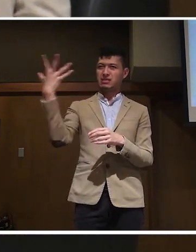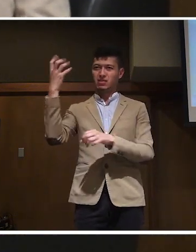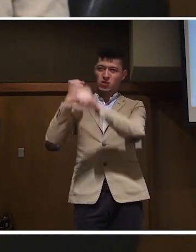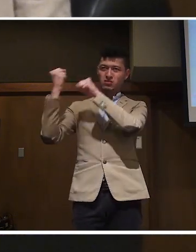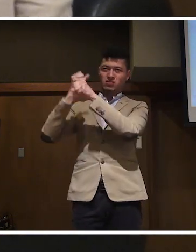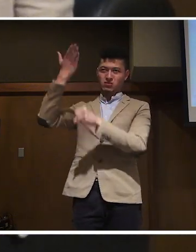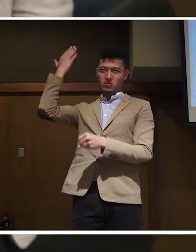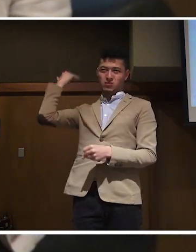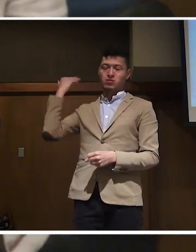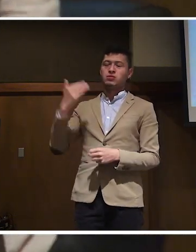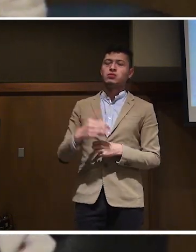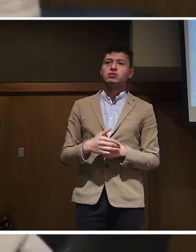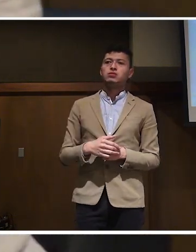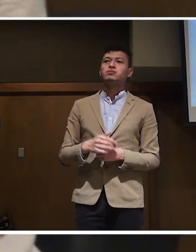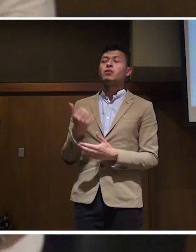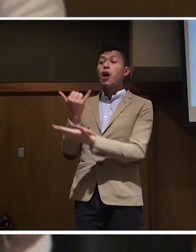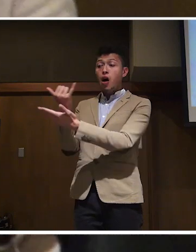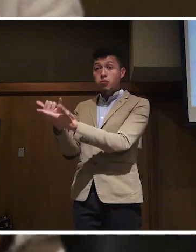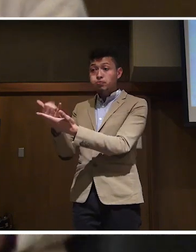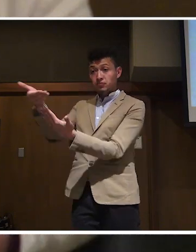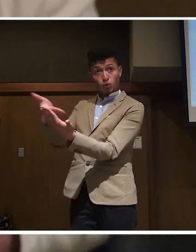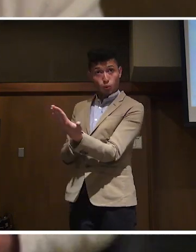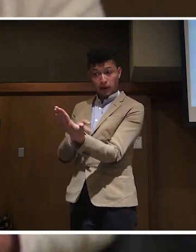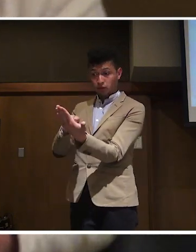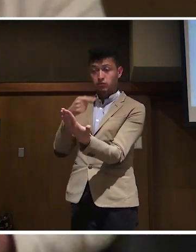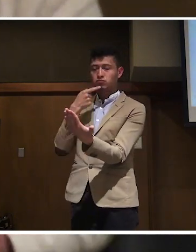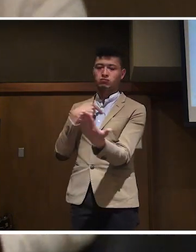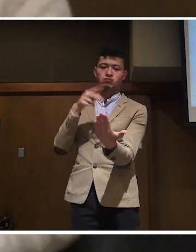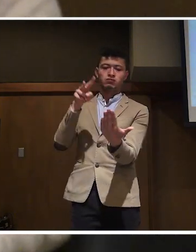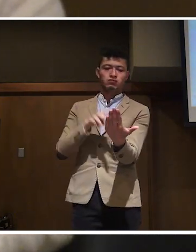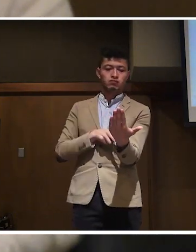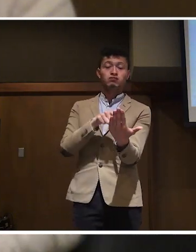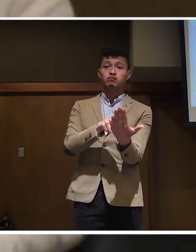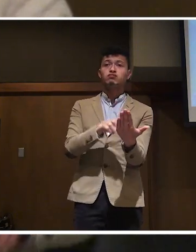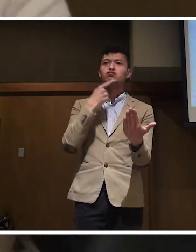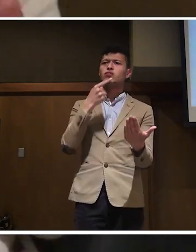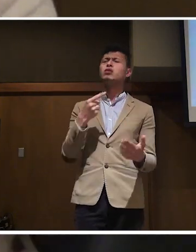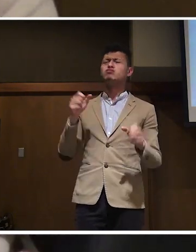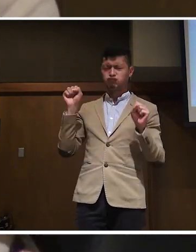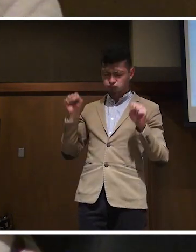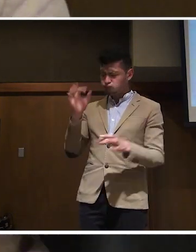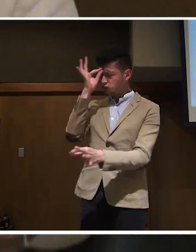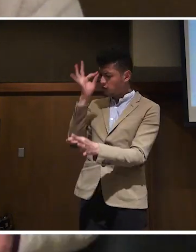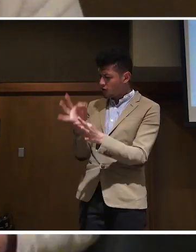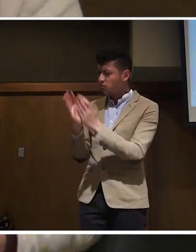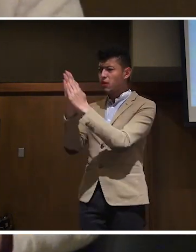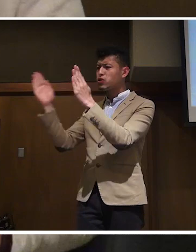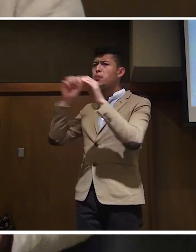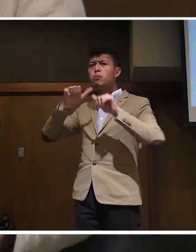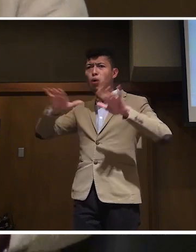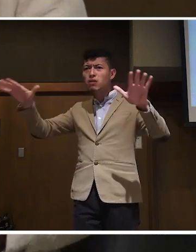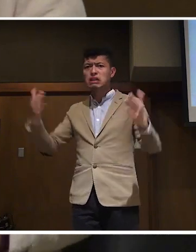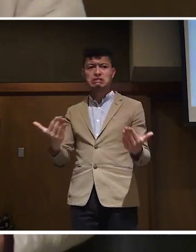Bueno, y en la UNESCO manifiesta su fe en la biblioteca pública como fuerza viva de